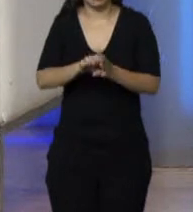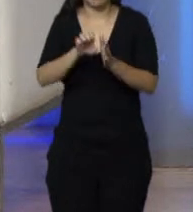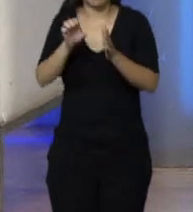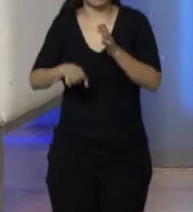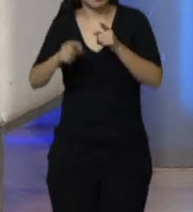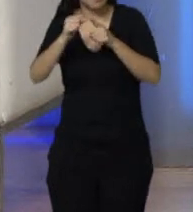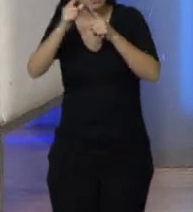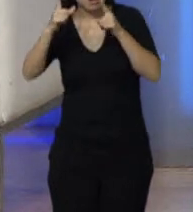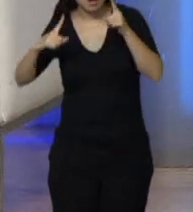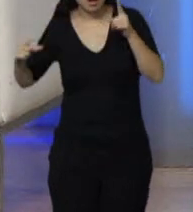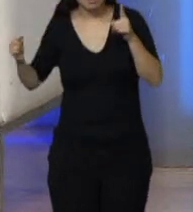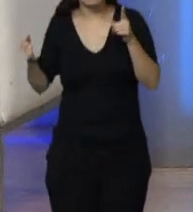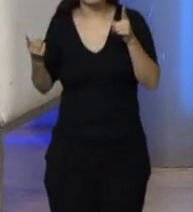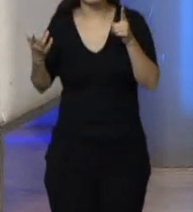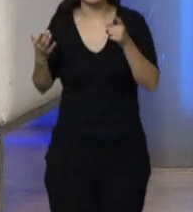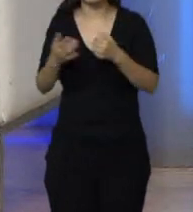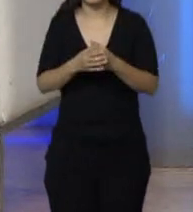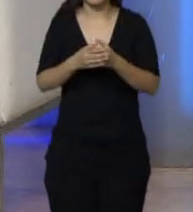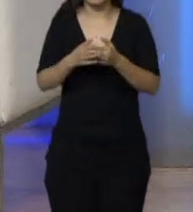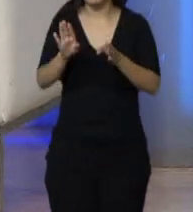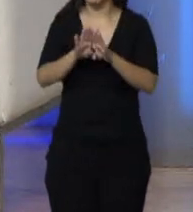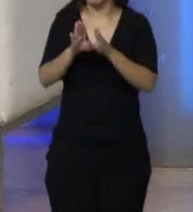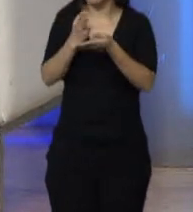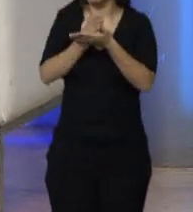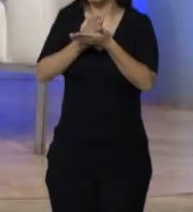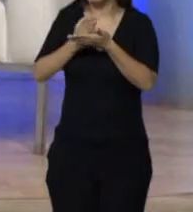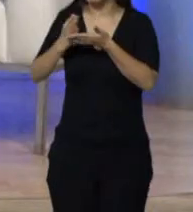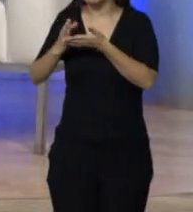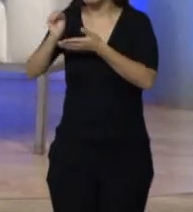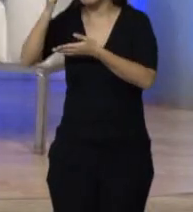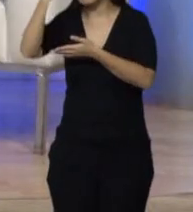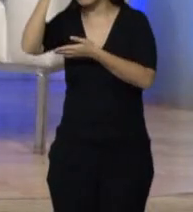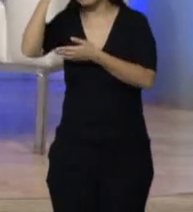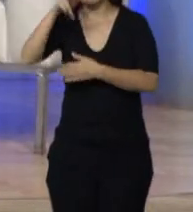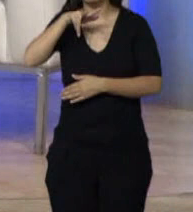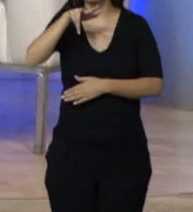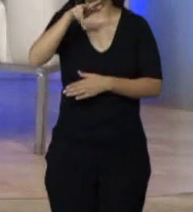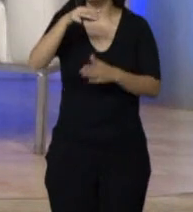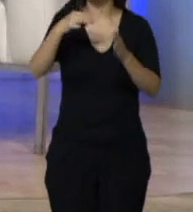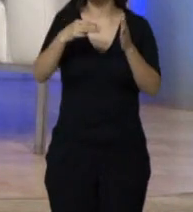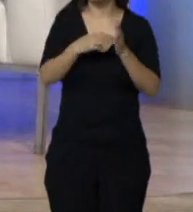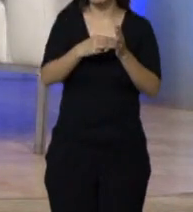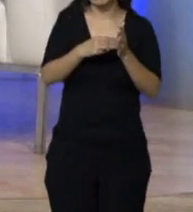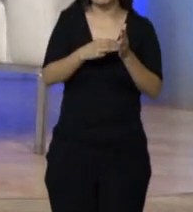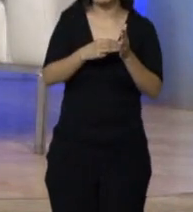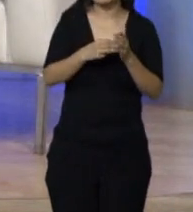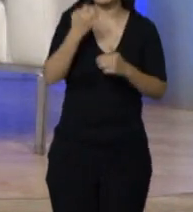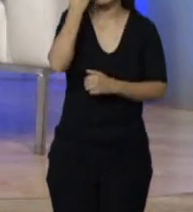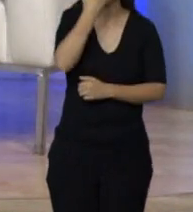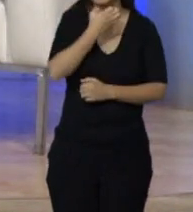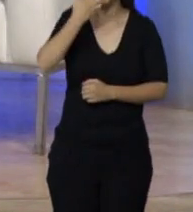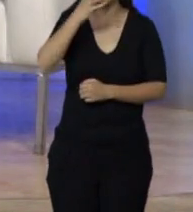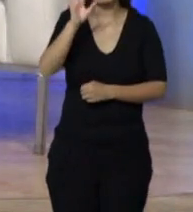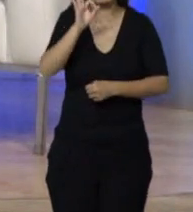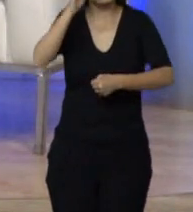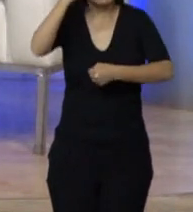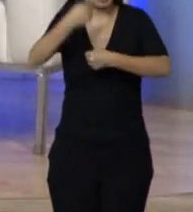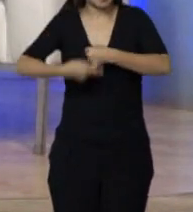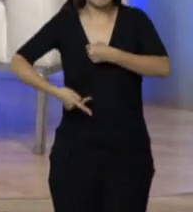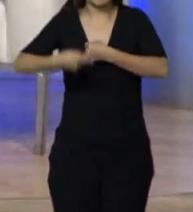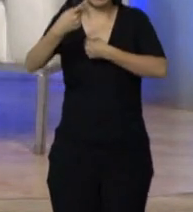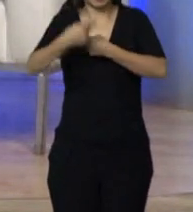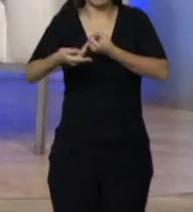nos salimos como siempre del tema san luís son 18.000 los planteles los que están en un riesgo que están en la cuerda floja y